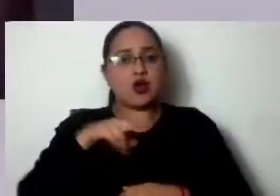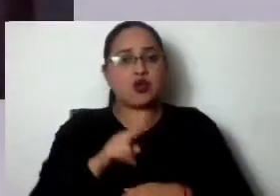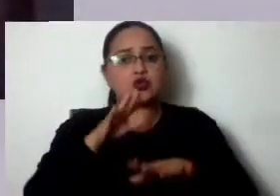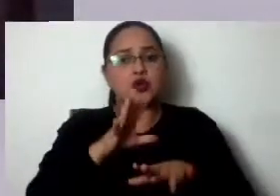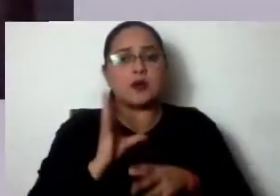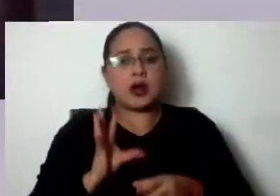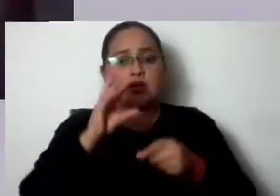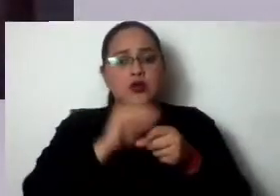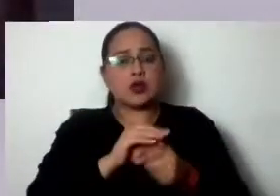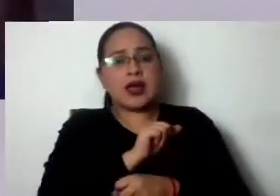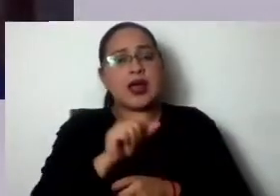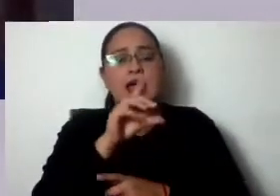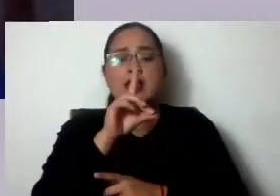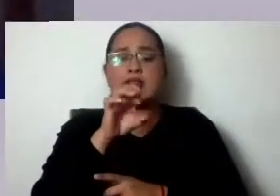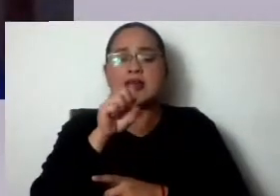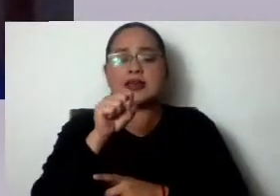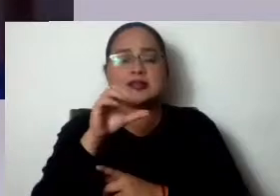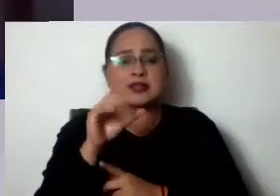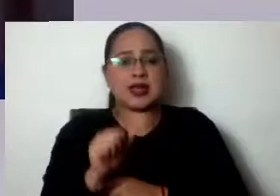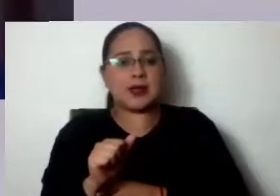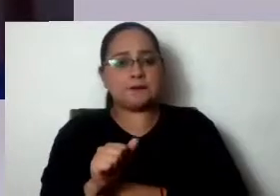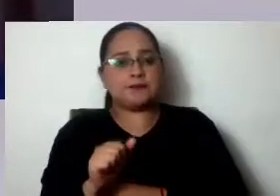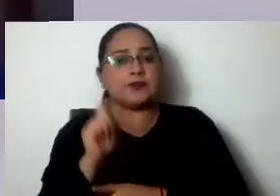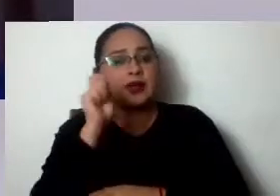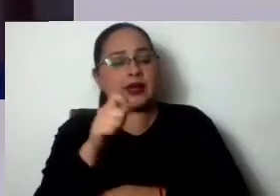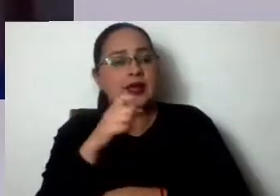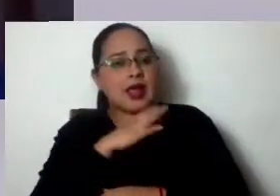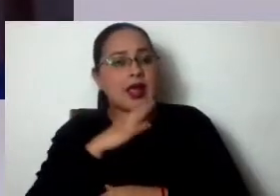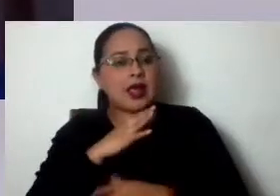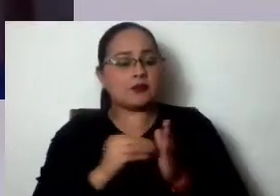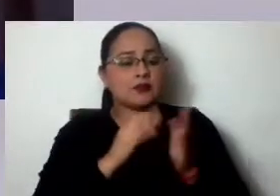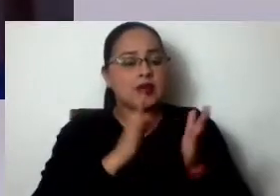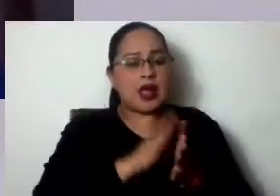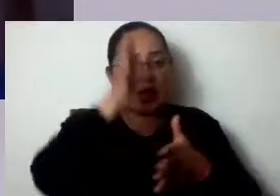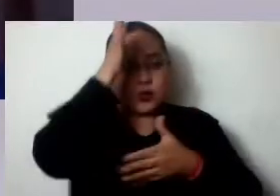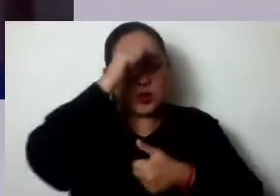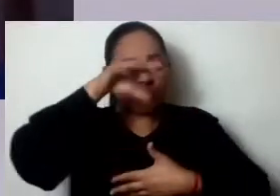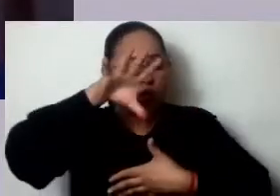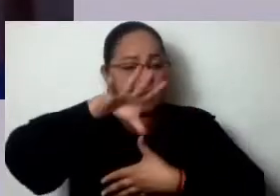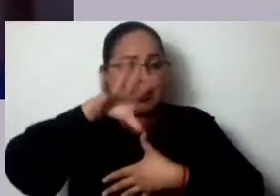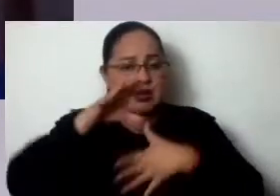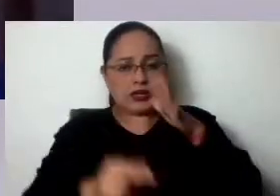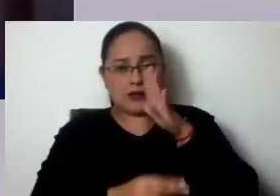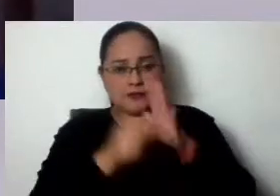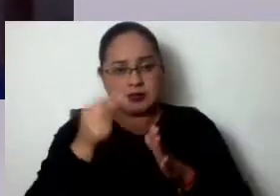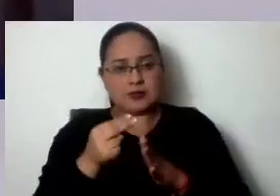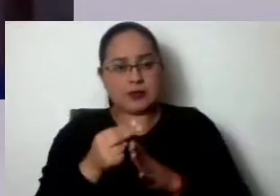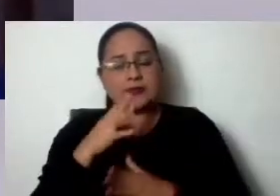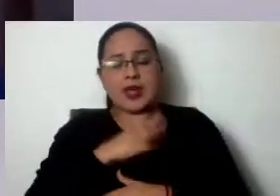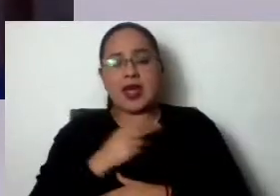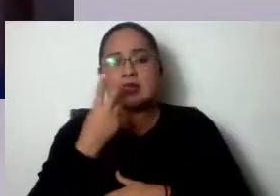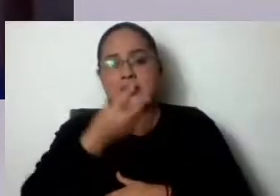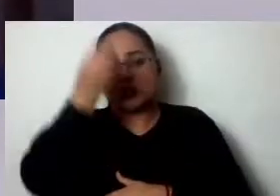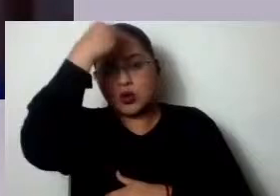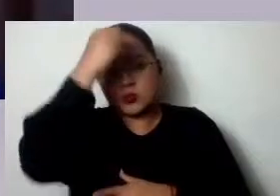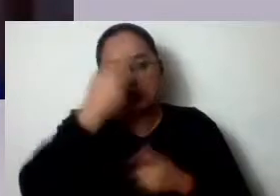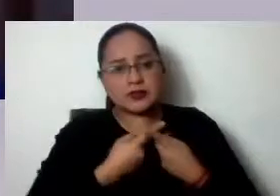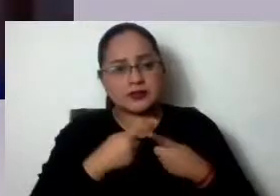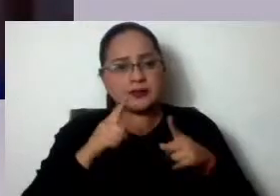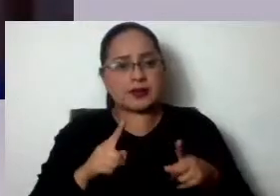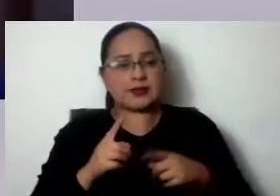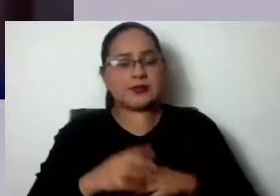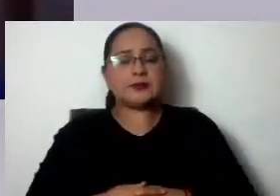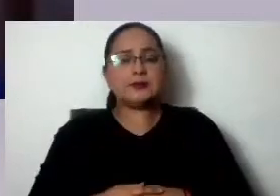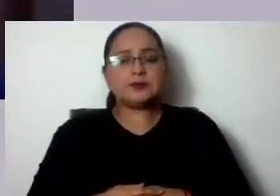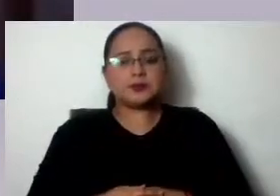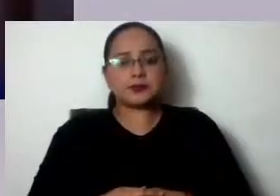de los desca se replica a propósito en la convención americana en este sentido hubo tres posturas diferentes la